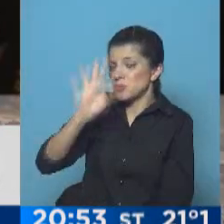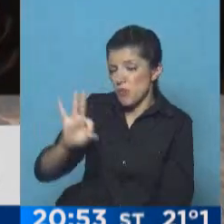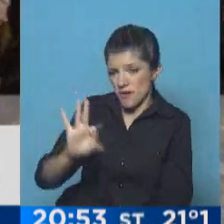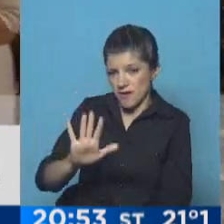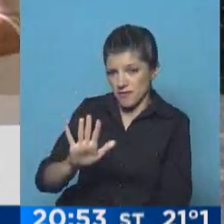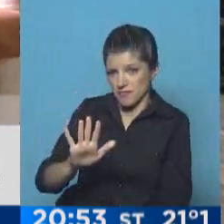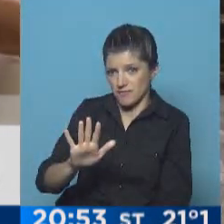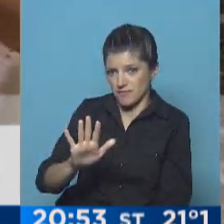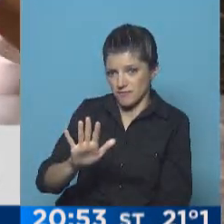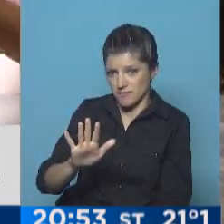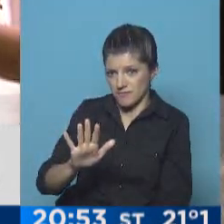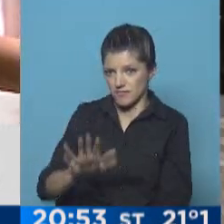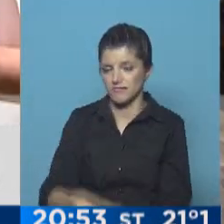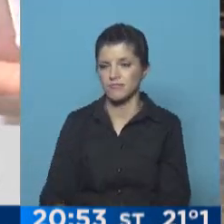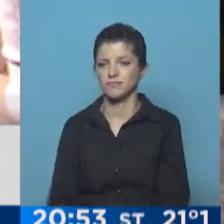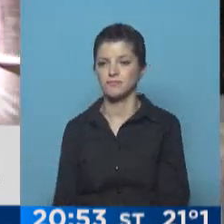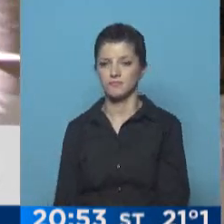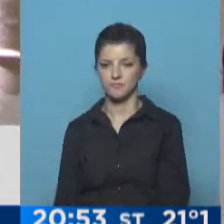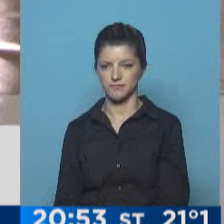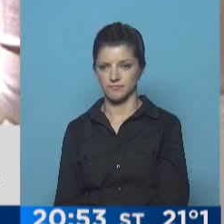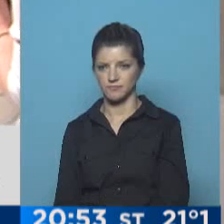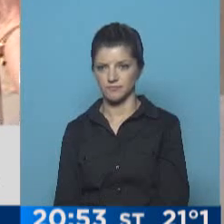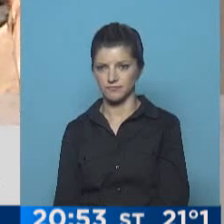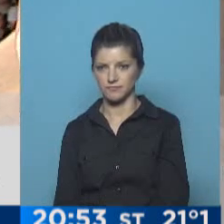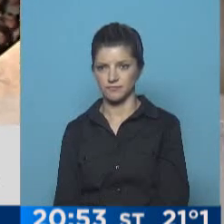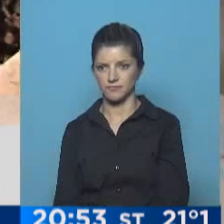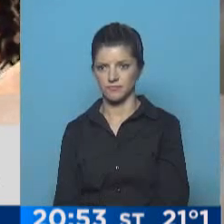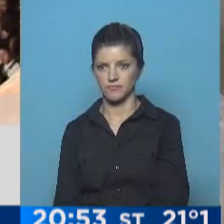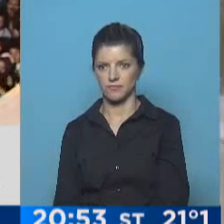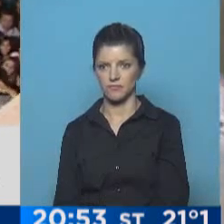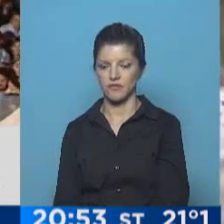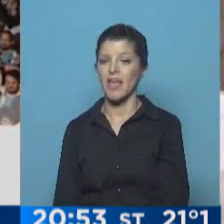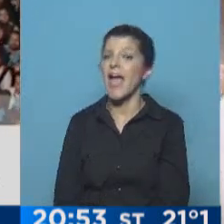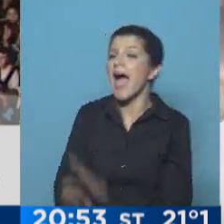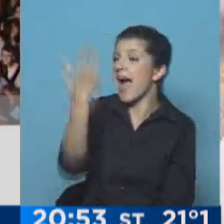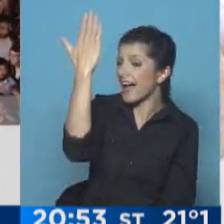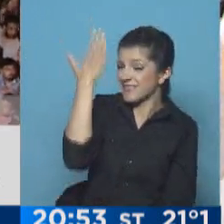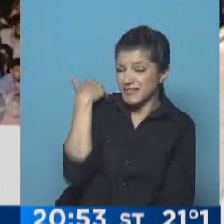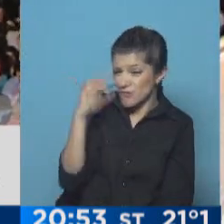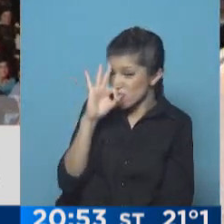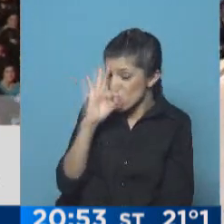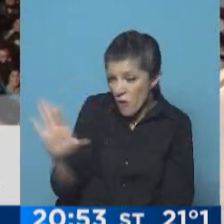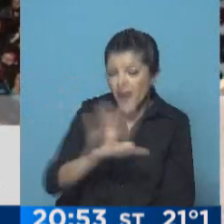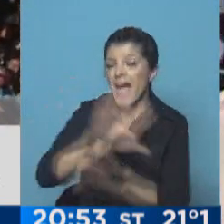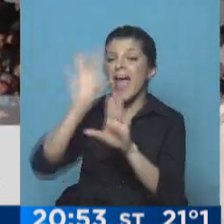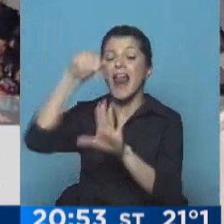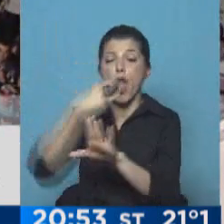antes nunca antes en toda la historia de naes unid